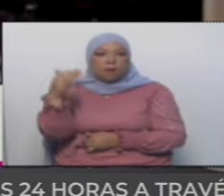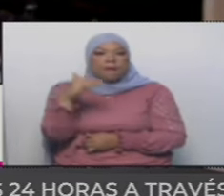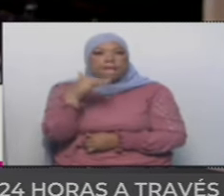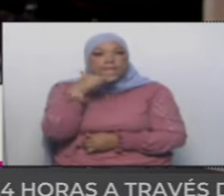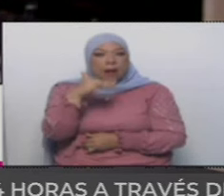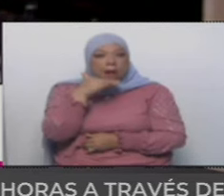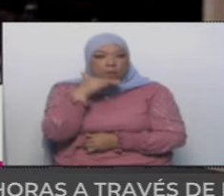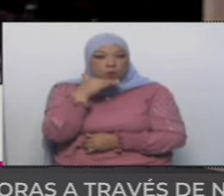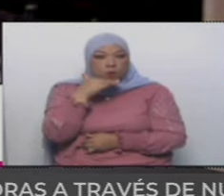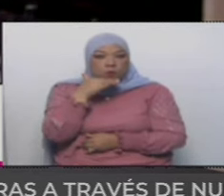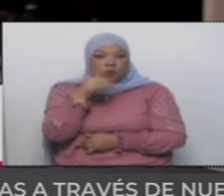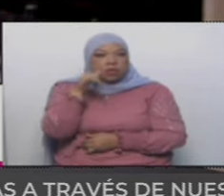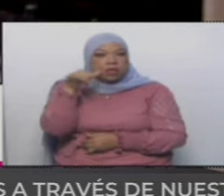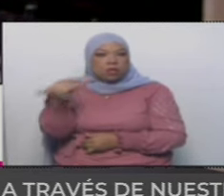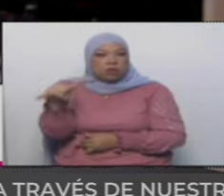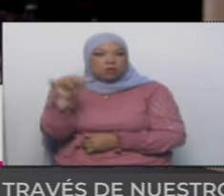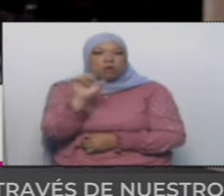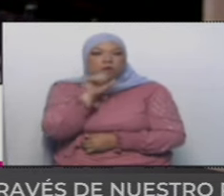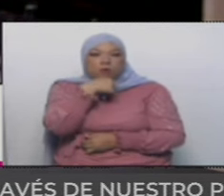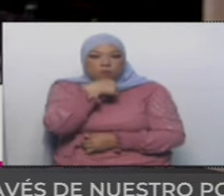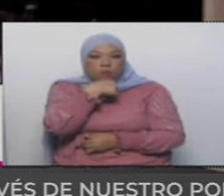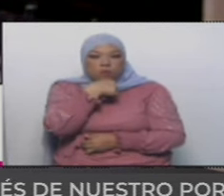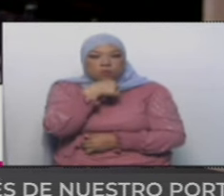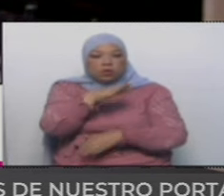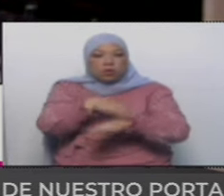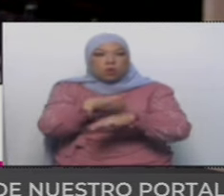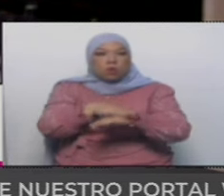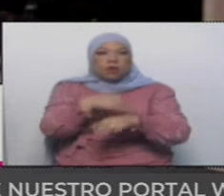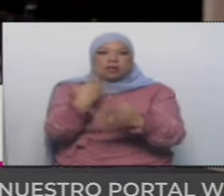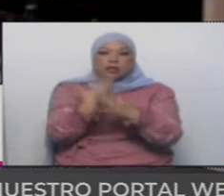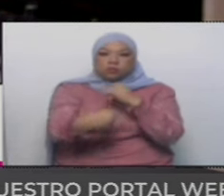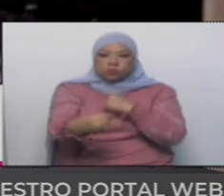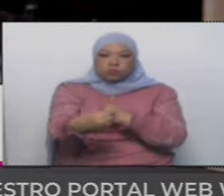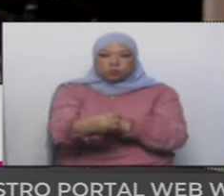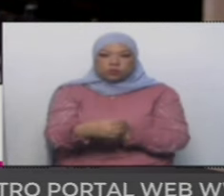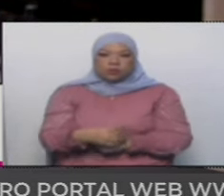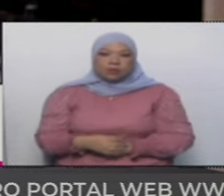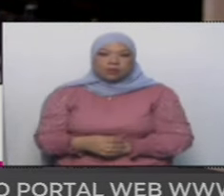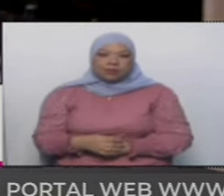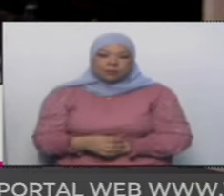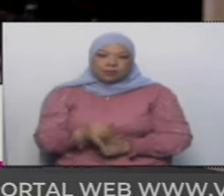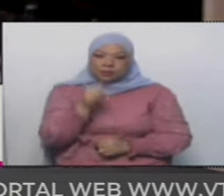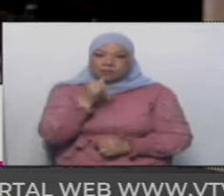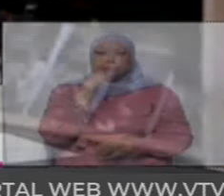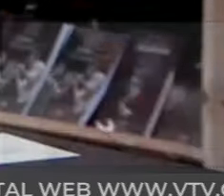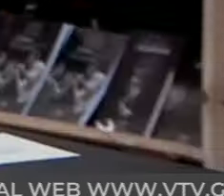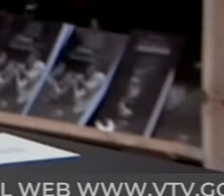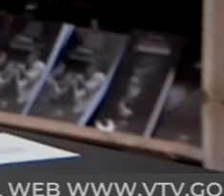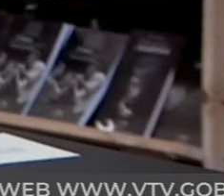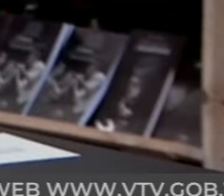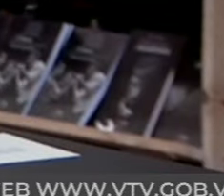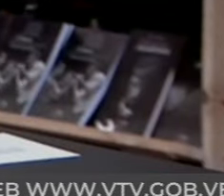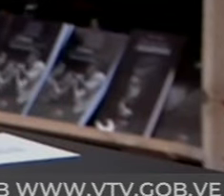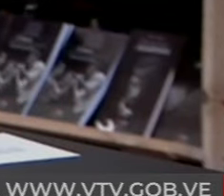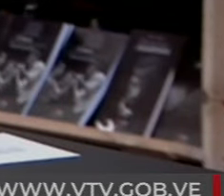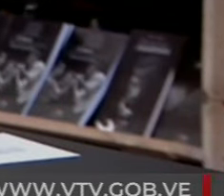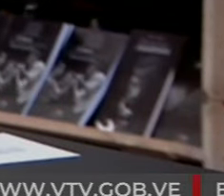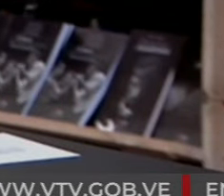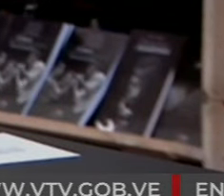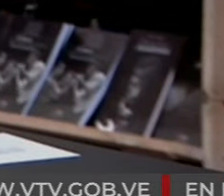Bajos denunciando al viejito que se les había escapado, que había estado escondido desde tempranas horas